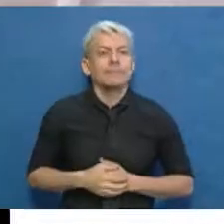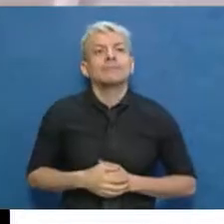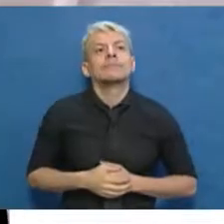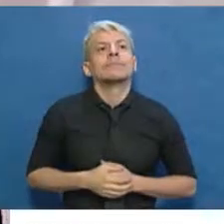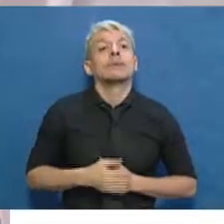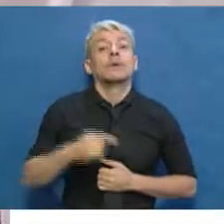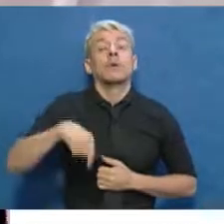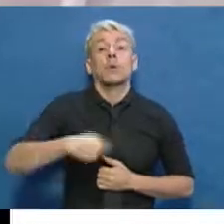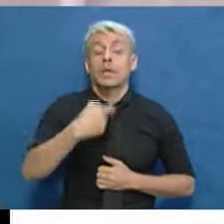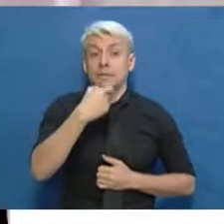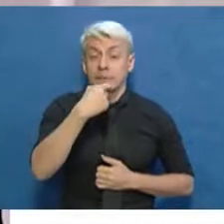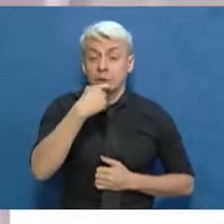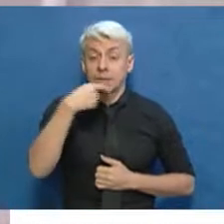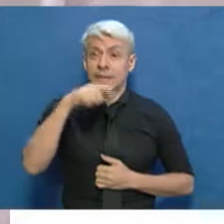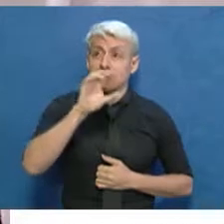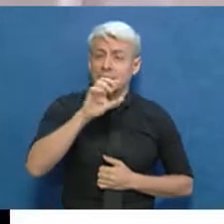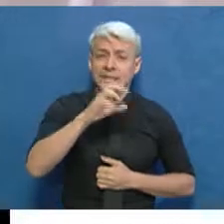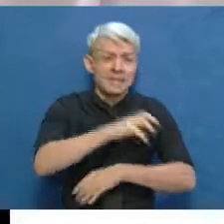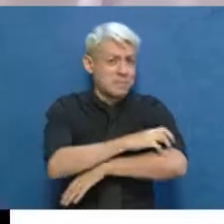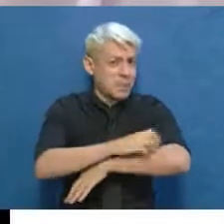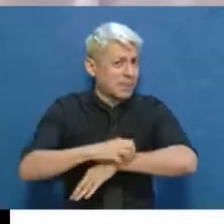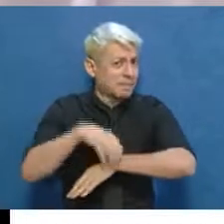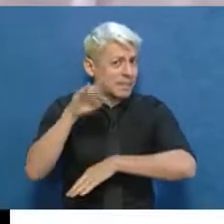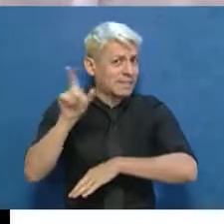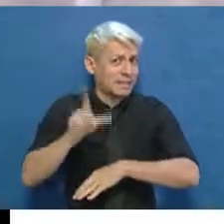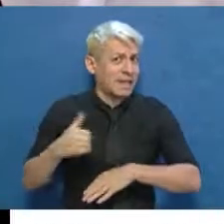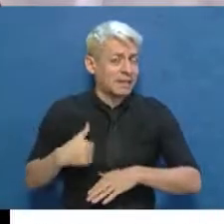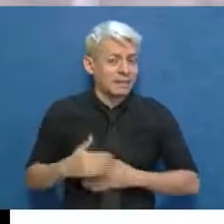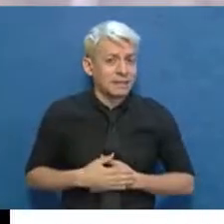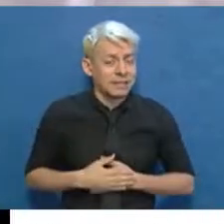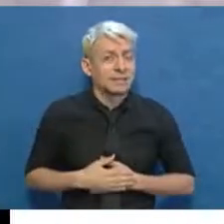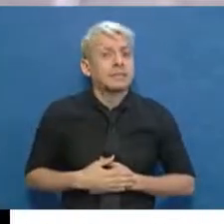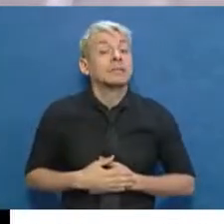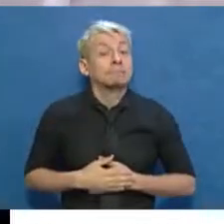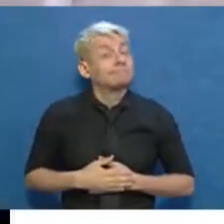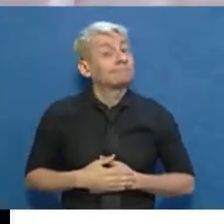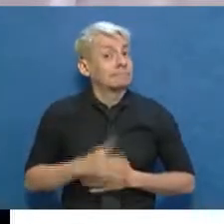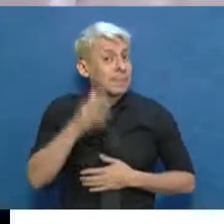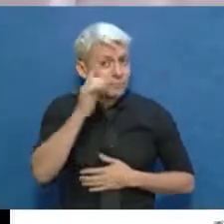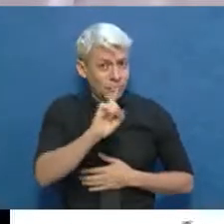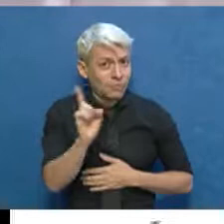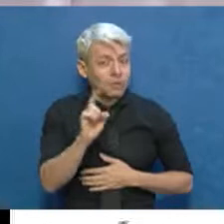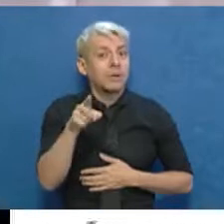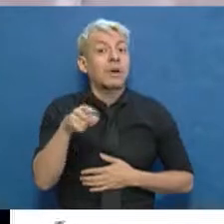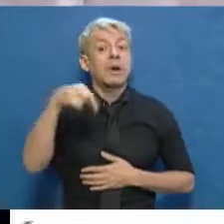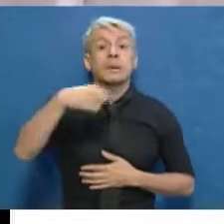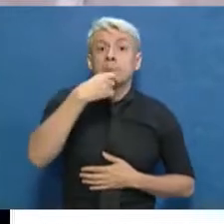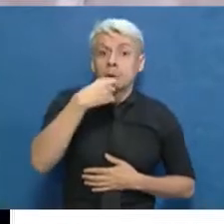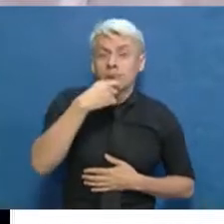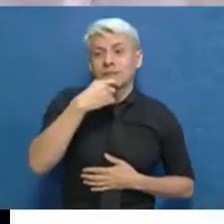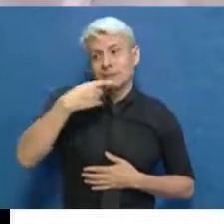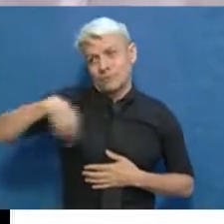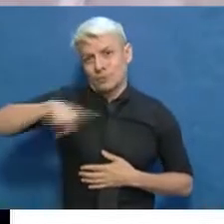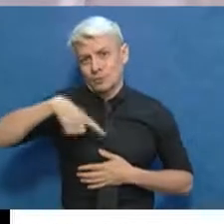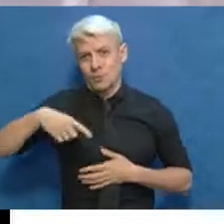Mendoza hoy está entrando a ser una de las provincias más pobres del país, por lo menos en términos de salarios que pagan, y no es una exageración. Hoy Mendoza, por nuestras cuentas, y lo presentamos en la